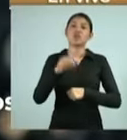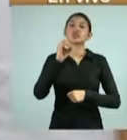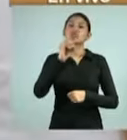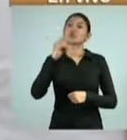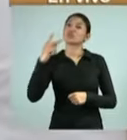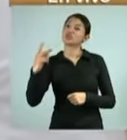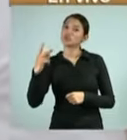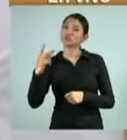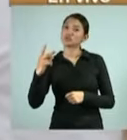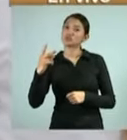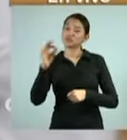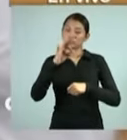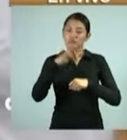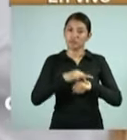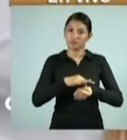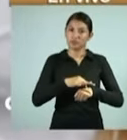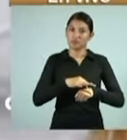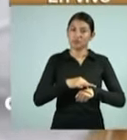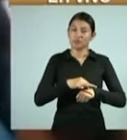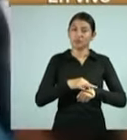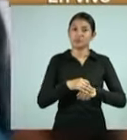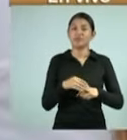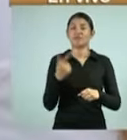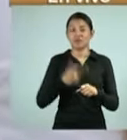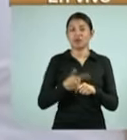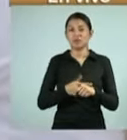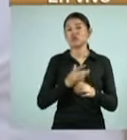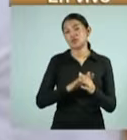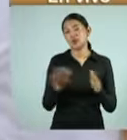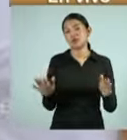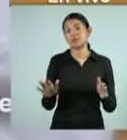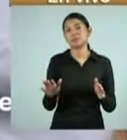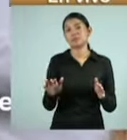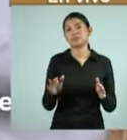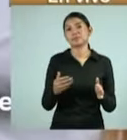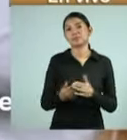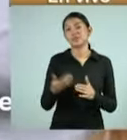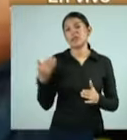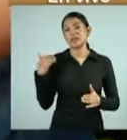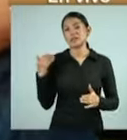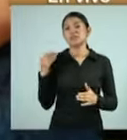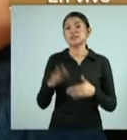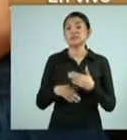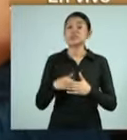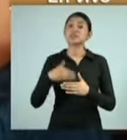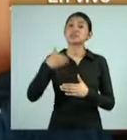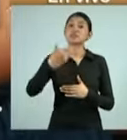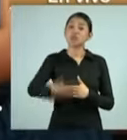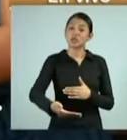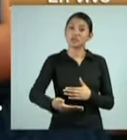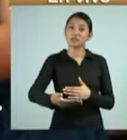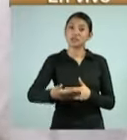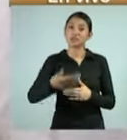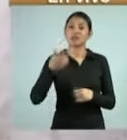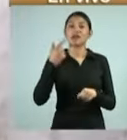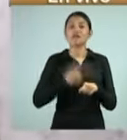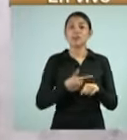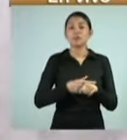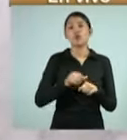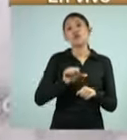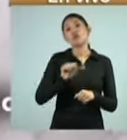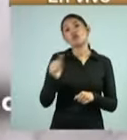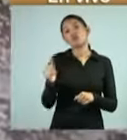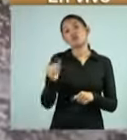muchos lugares conocemos al dengue como el que como me dio el quebrantahuesos, dicen, ¿no? ¿Por qué? Pues porque es un